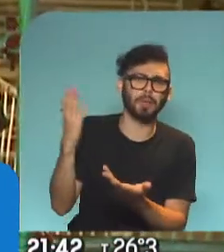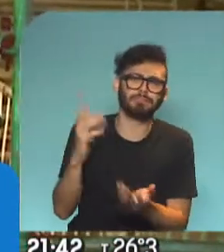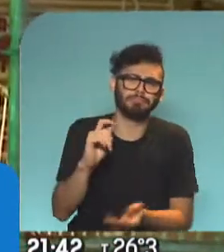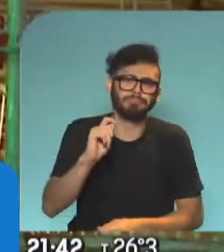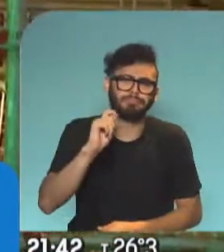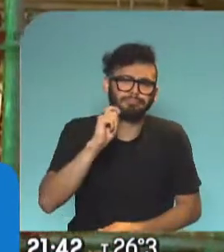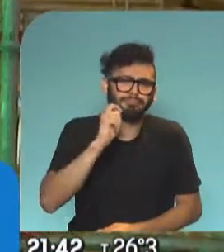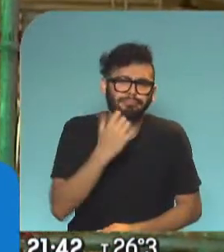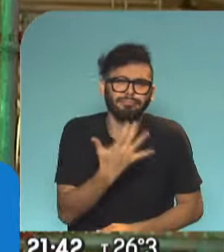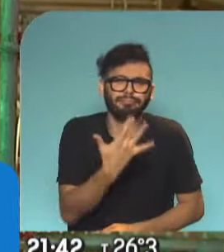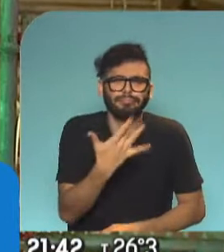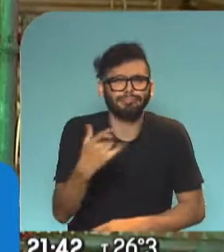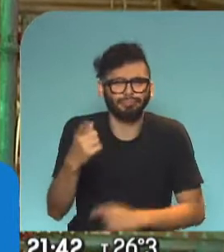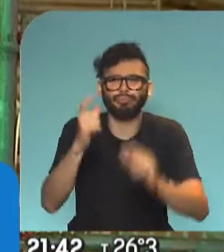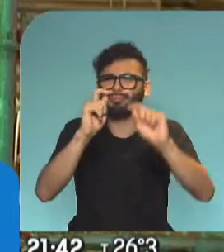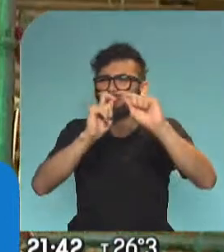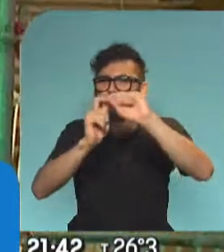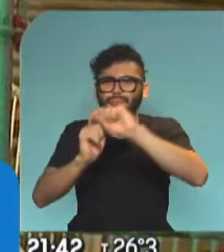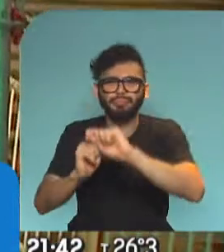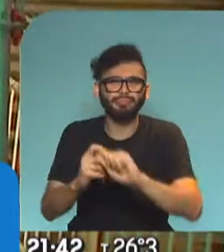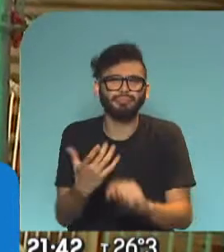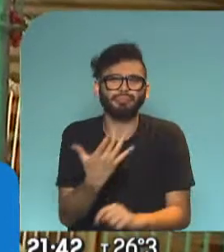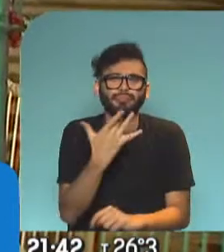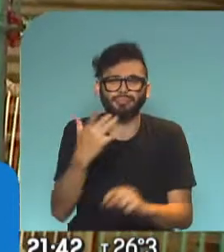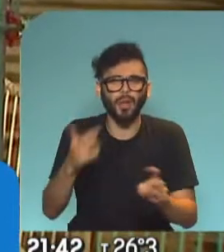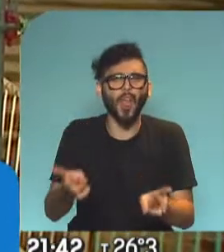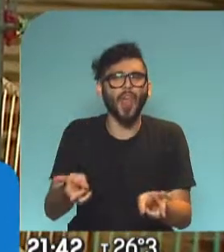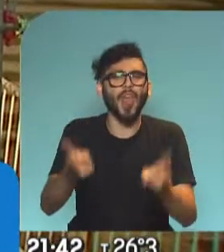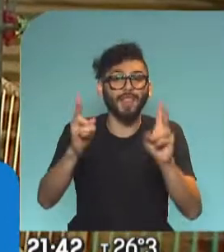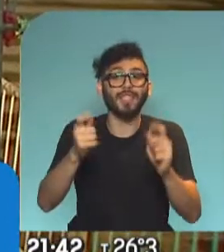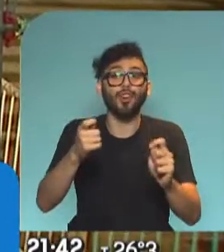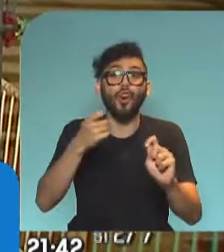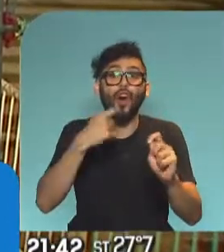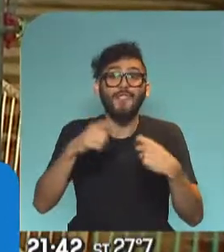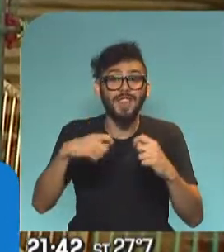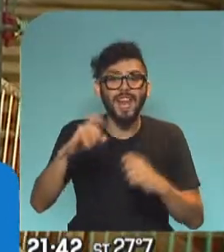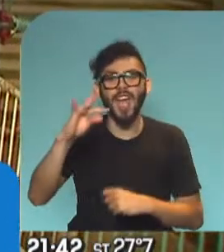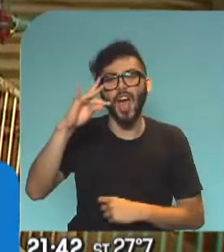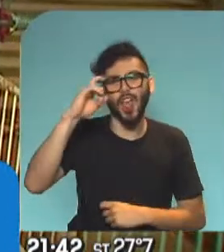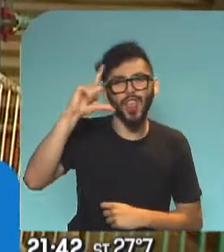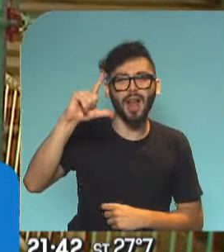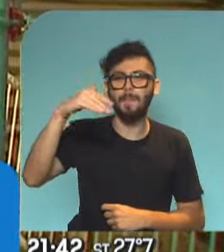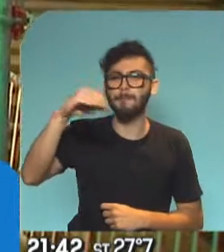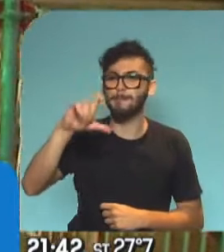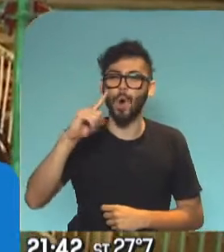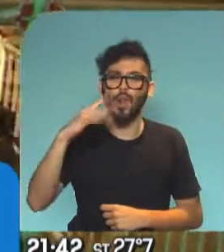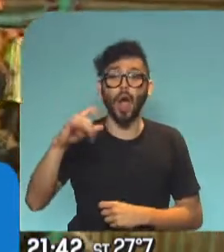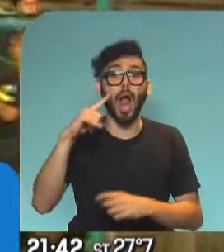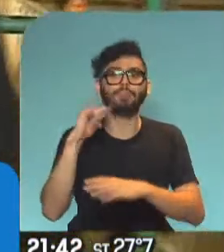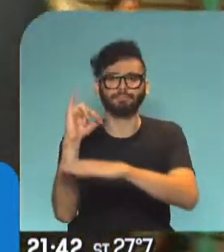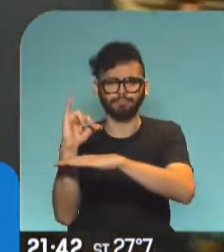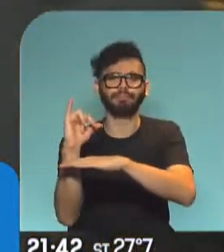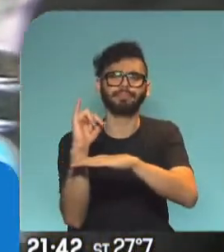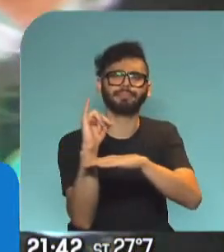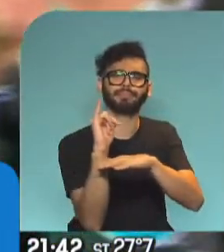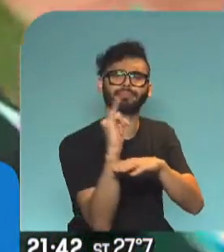belleza, ¿sí? Que es arquitectónicamente el edificio, la confitería del Molino. Ahora vamos a girar la cámara. El